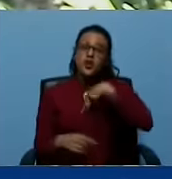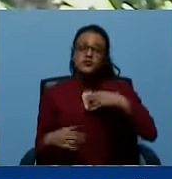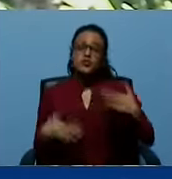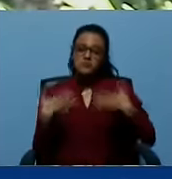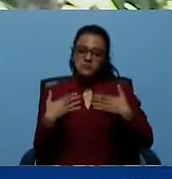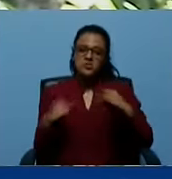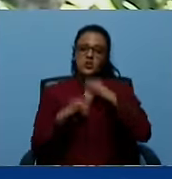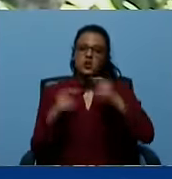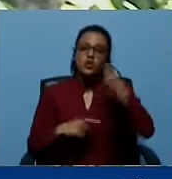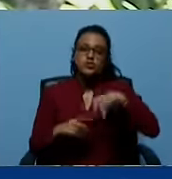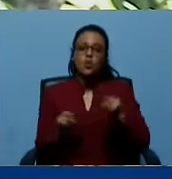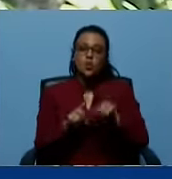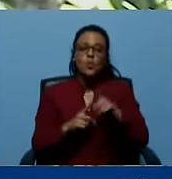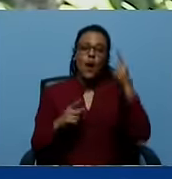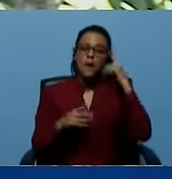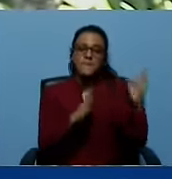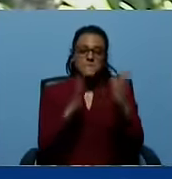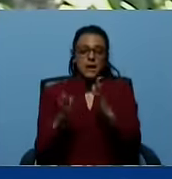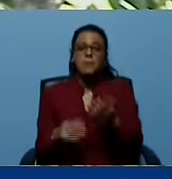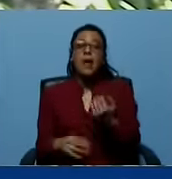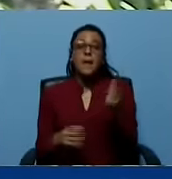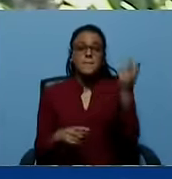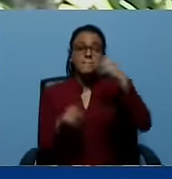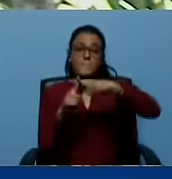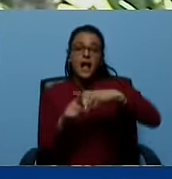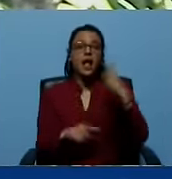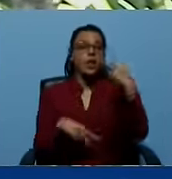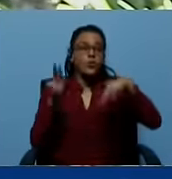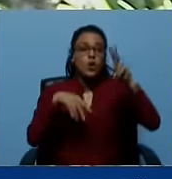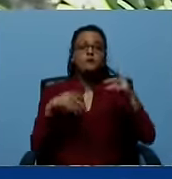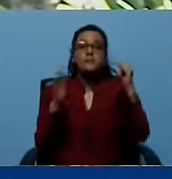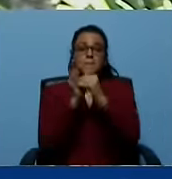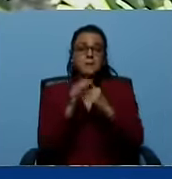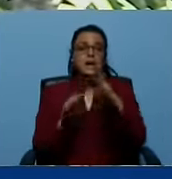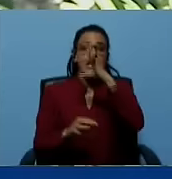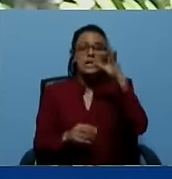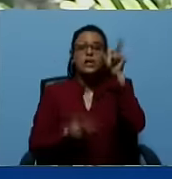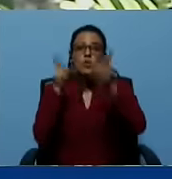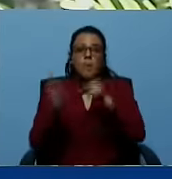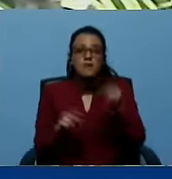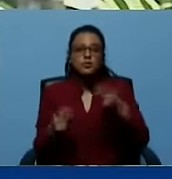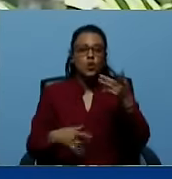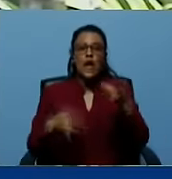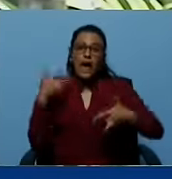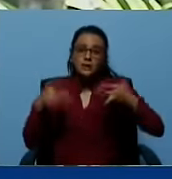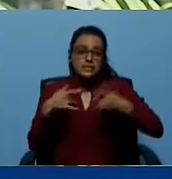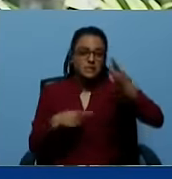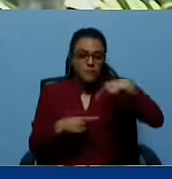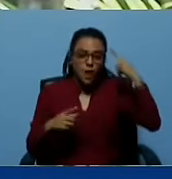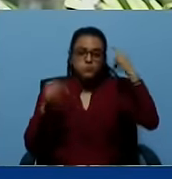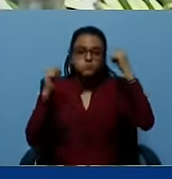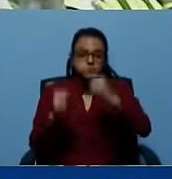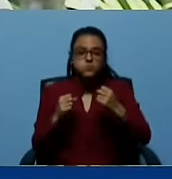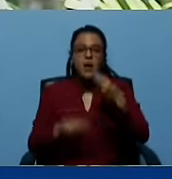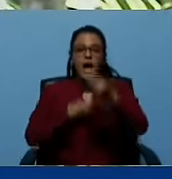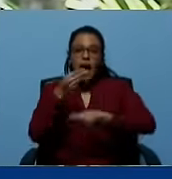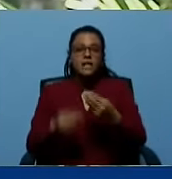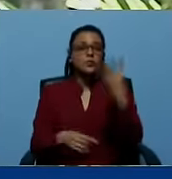nos preparamos, más de 12.500 recreadores y recreadoras en el despliegue para